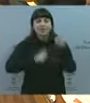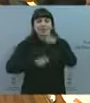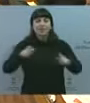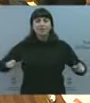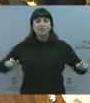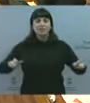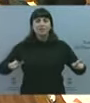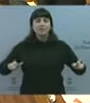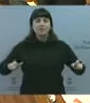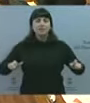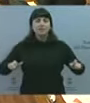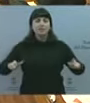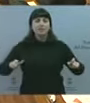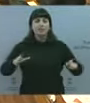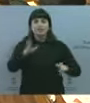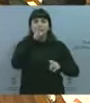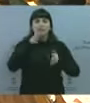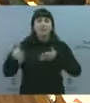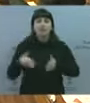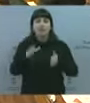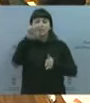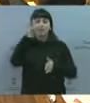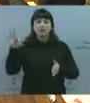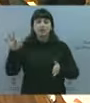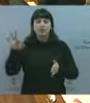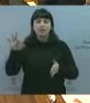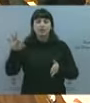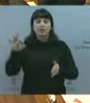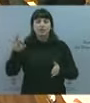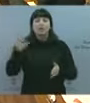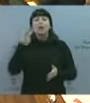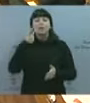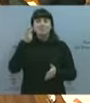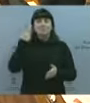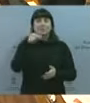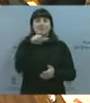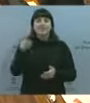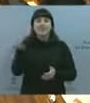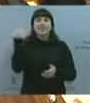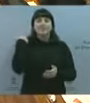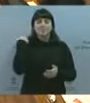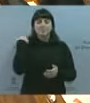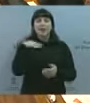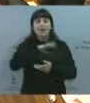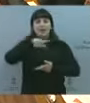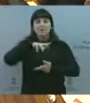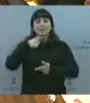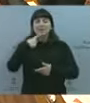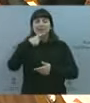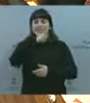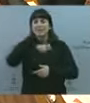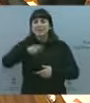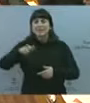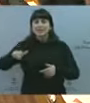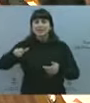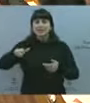Prueba desto é a reacción que podemos ver a semana pasada, especialmente na prensa galega, por boca de dirixentes galegos que de moitos e moi distintos colores arribáronse